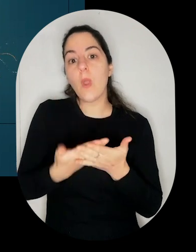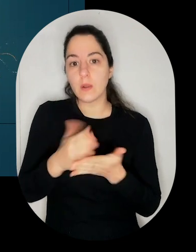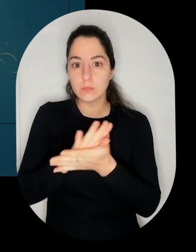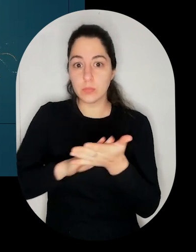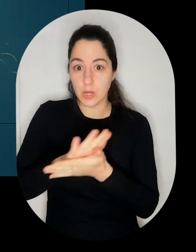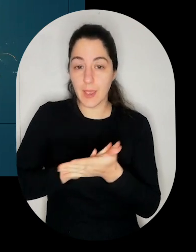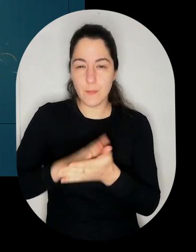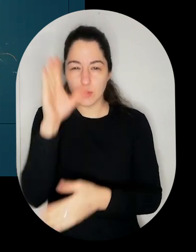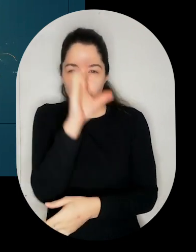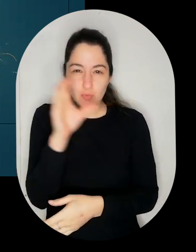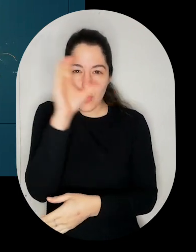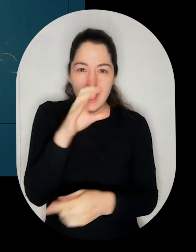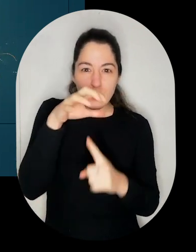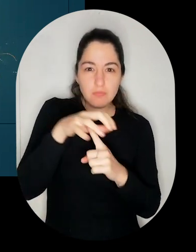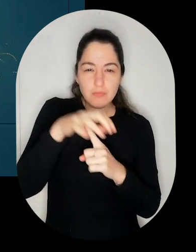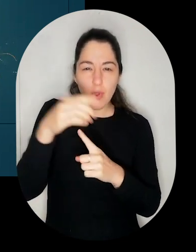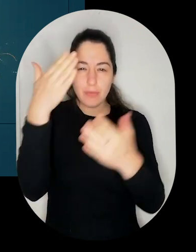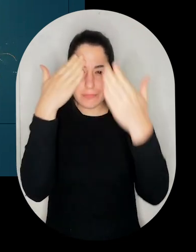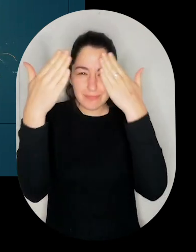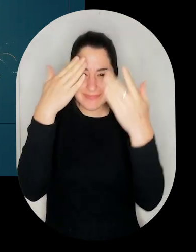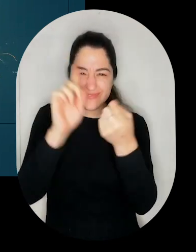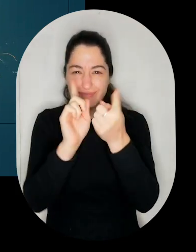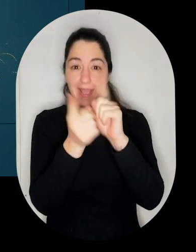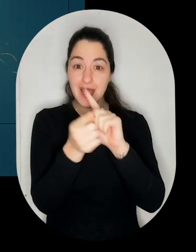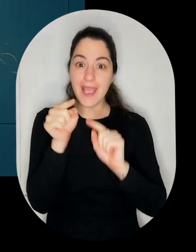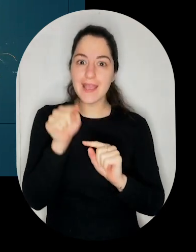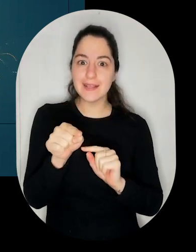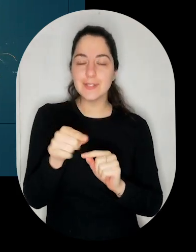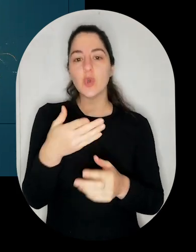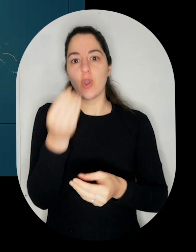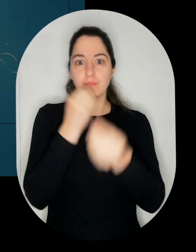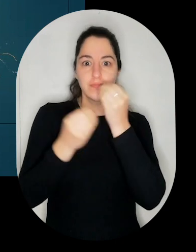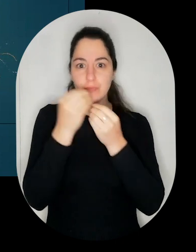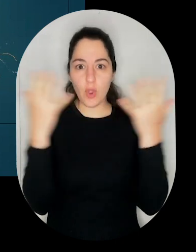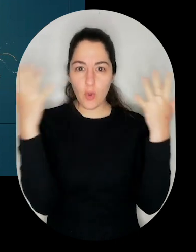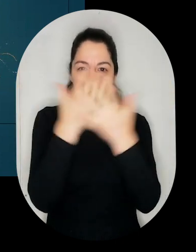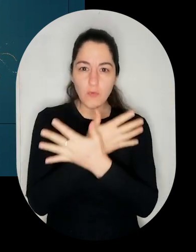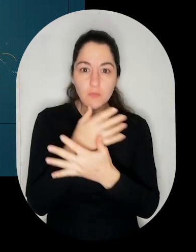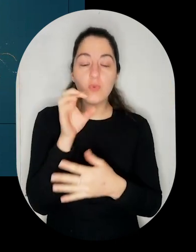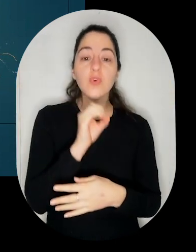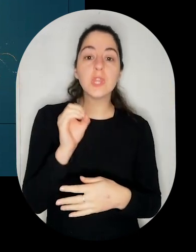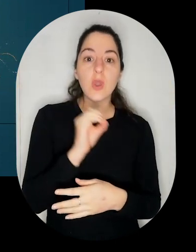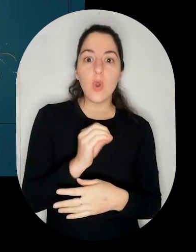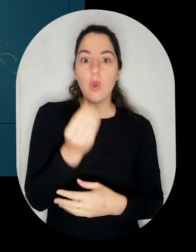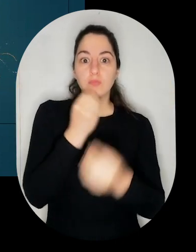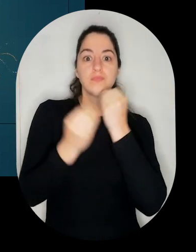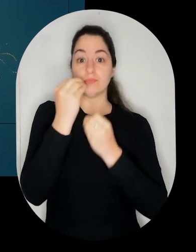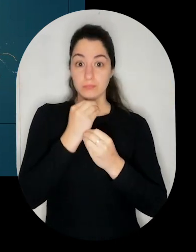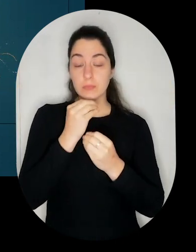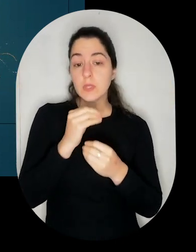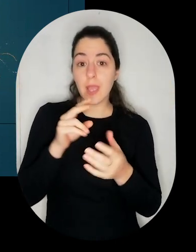Esto ocurre cuando se está en búsqueda de hongos con efectos psicoactivos y frecuentemente se confunden especies o